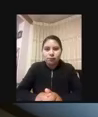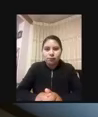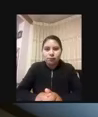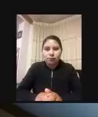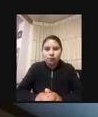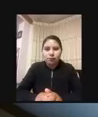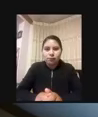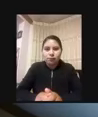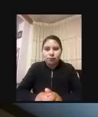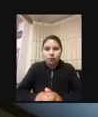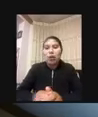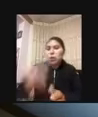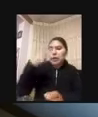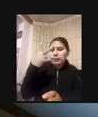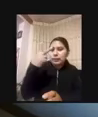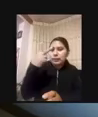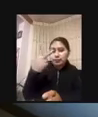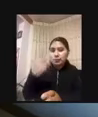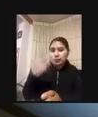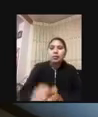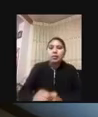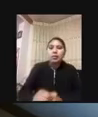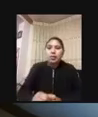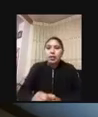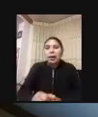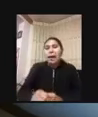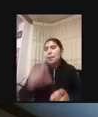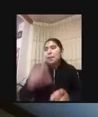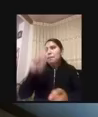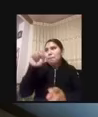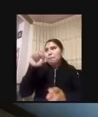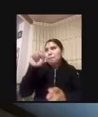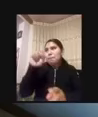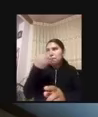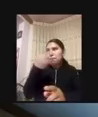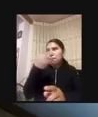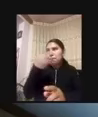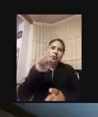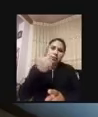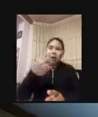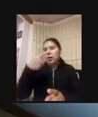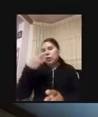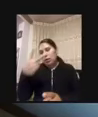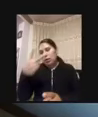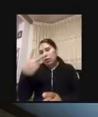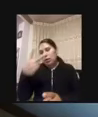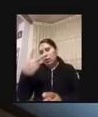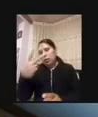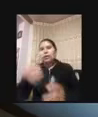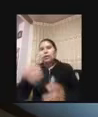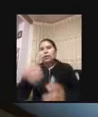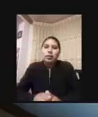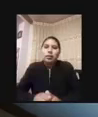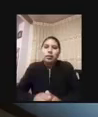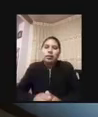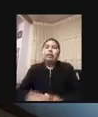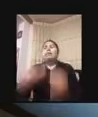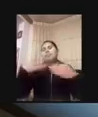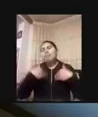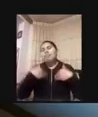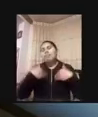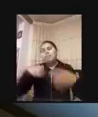una segunda etapa, ¿no? Primera y segunda etapa de ya del ejercicio también, ¿no? Con las sílabas, ¿no?